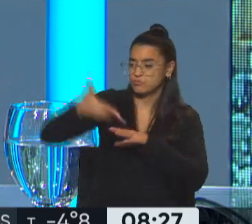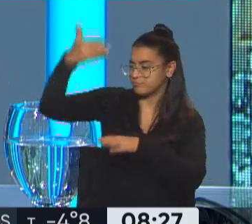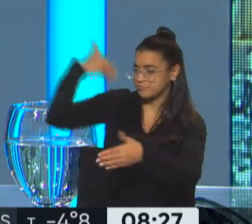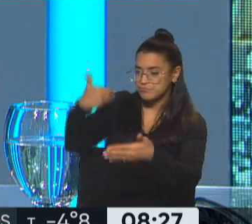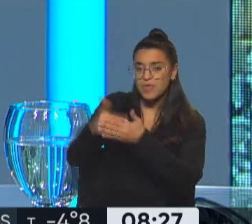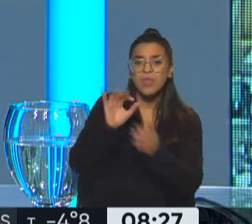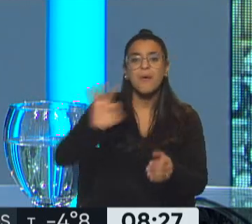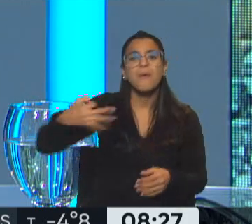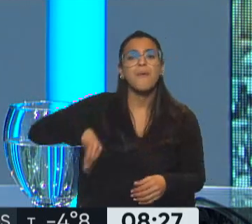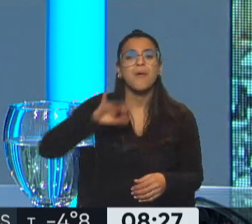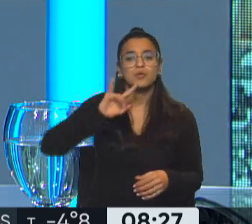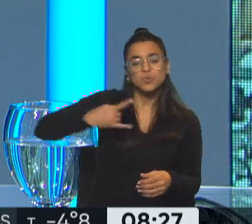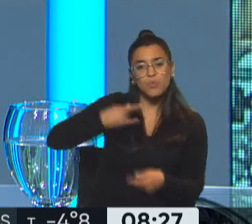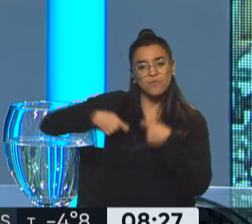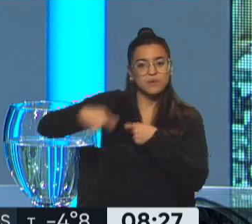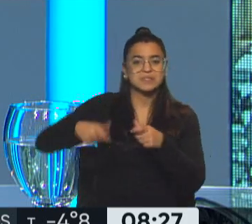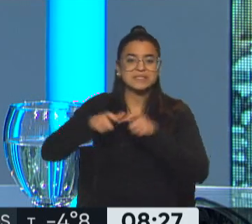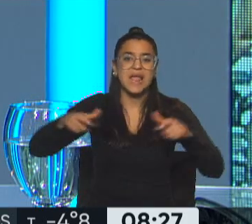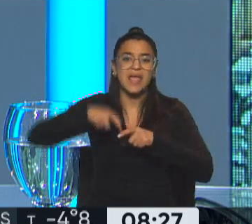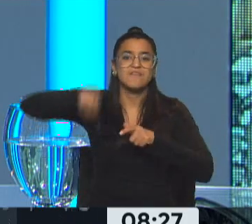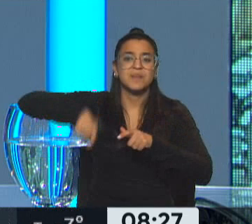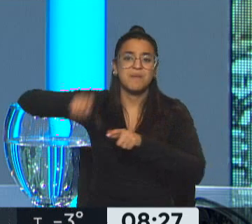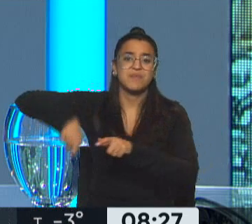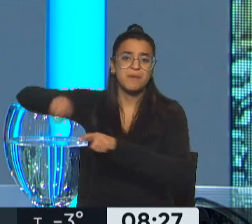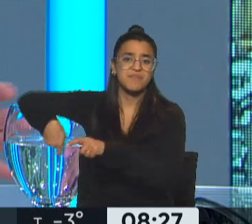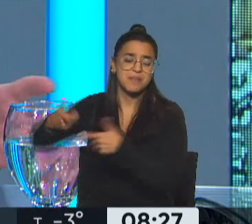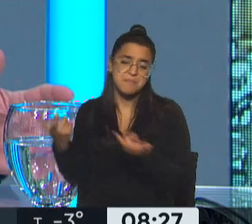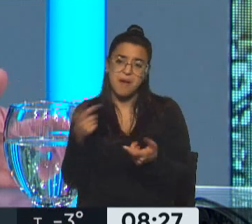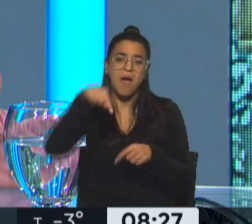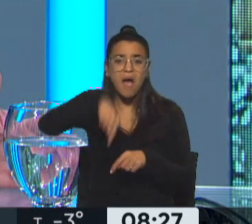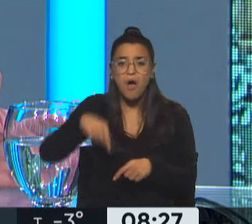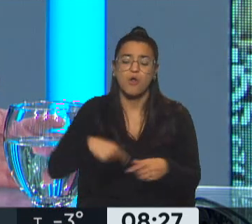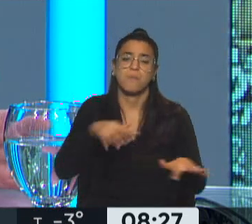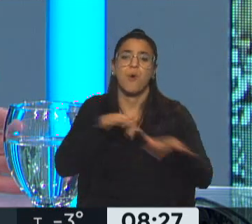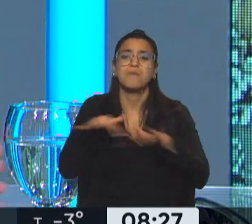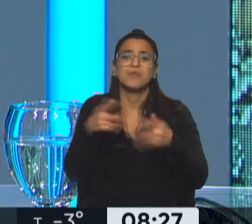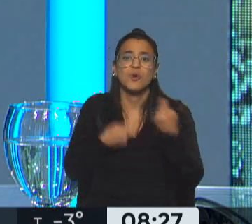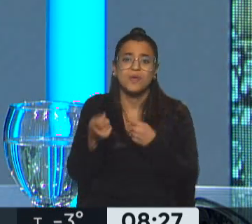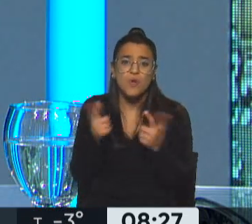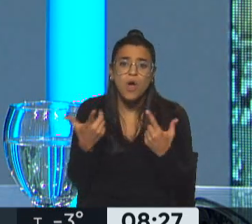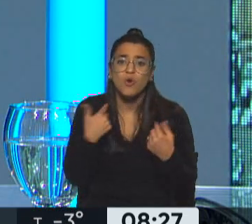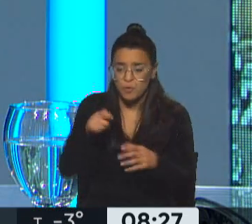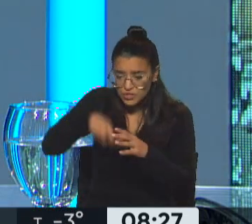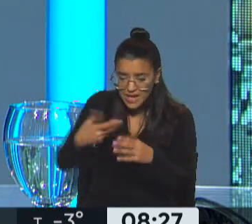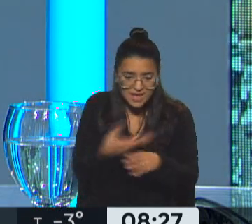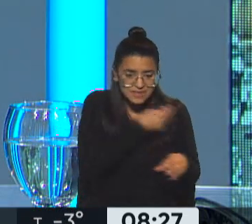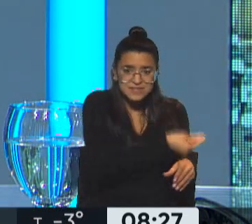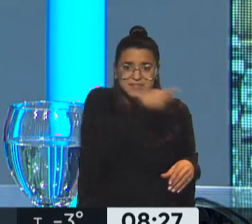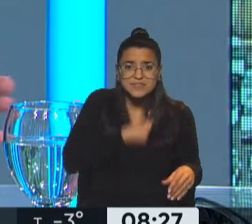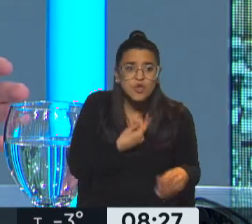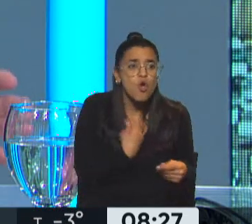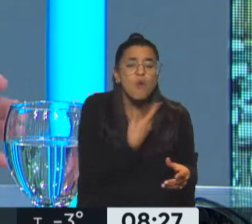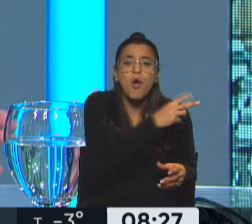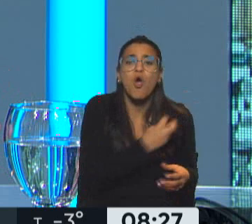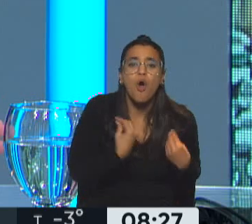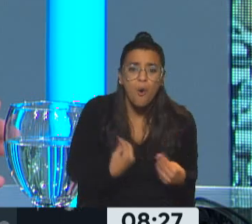que autofinanciarse, tuvo que firmar cheques. Si nos encontramos en este momento que no hay movimiento comercial, ¿cómo va a ser para levantar esos cheques? Empecemos